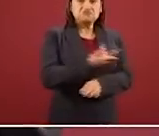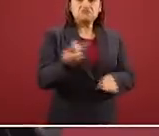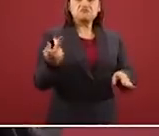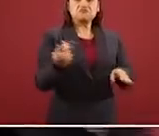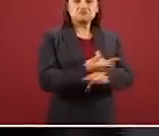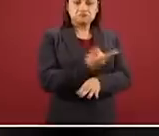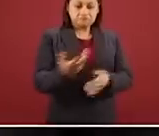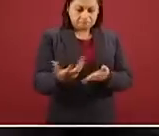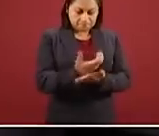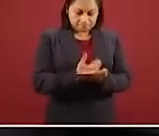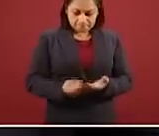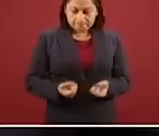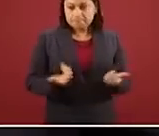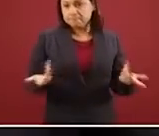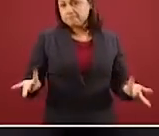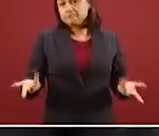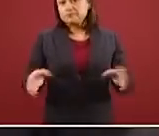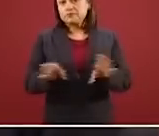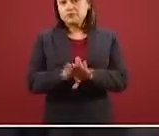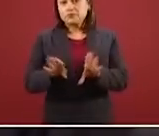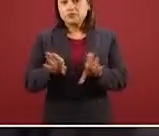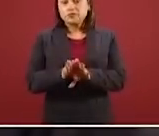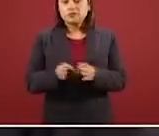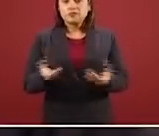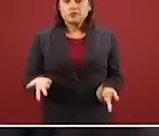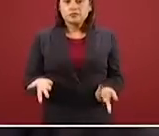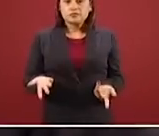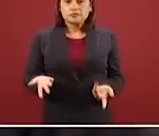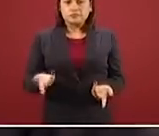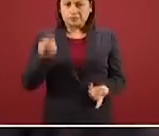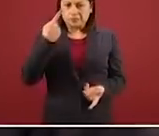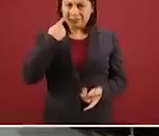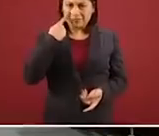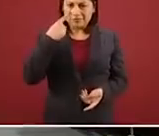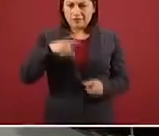Y miren la pobreza de nuestro pueblo.